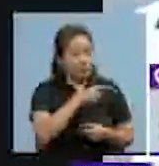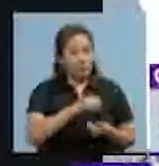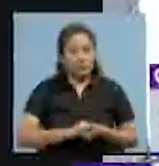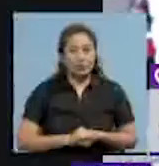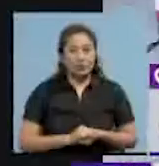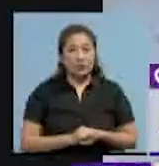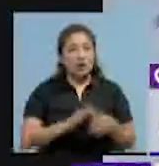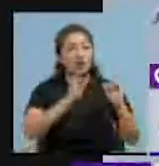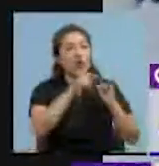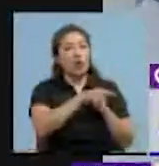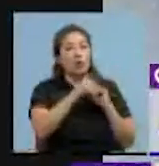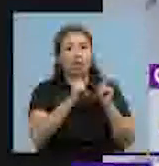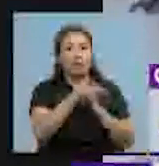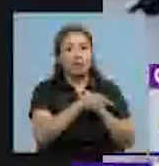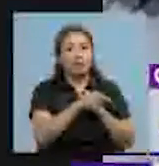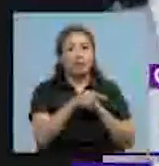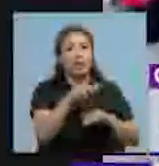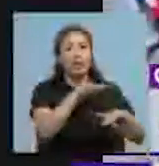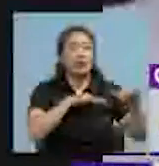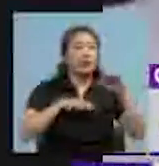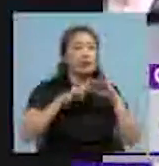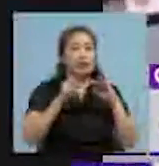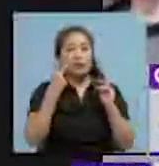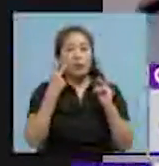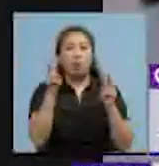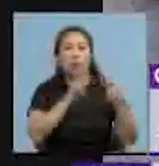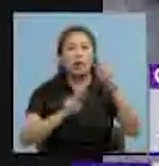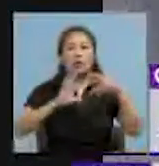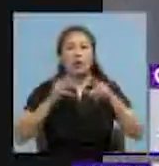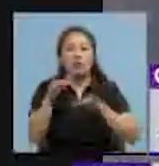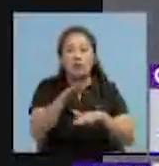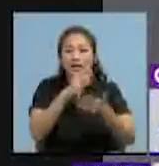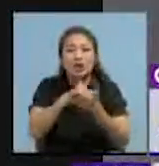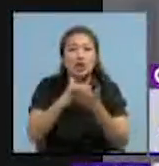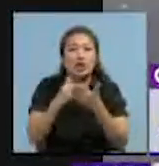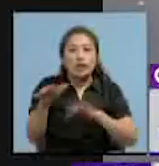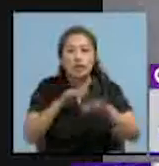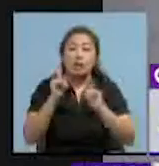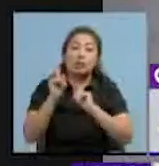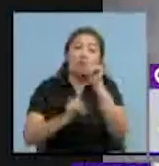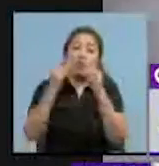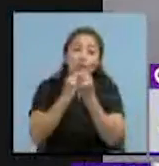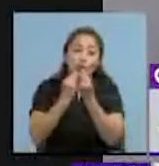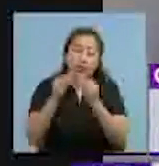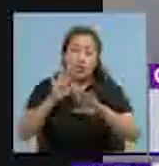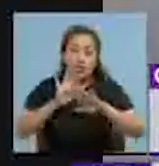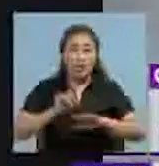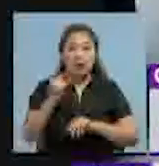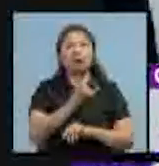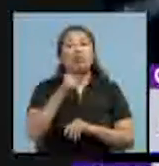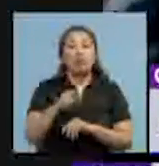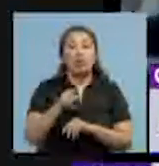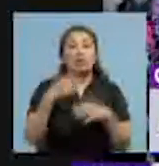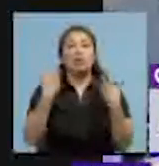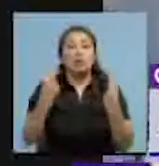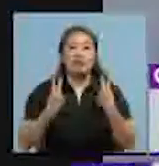están los chicos aquí de alguna manera tratando, ¿no? De coordinar, porque muchos se van a quedar y ni están descontando la idea de